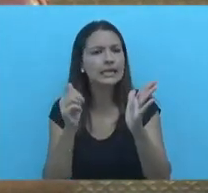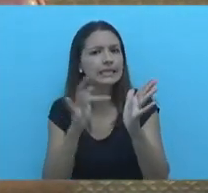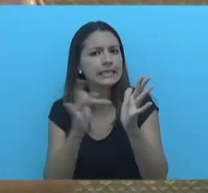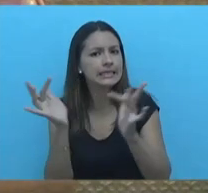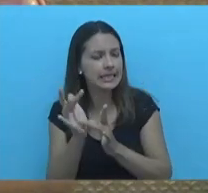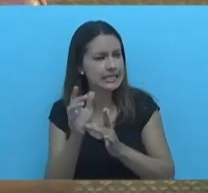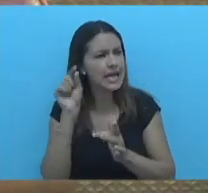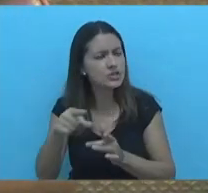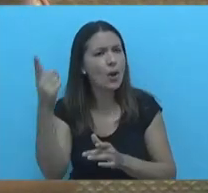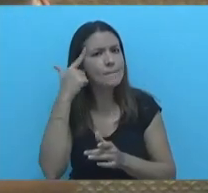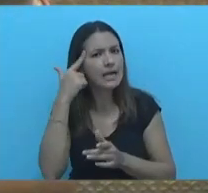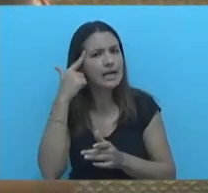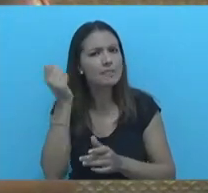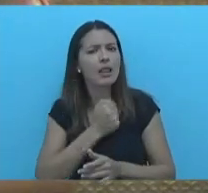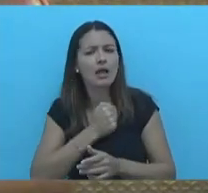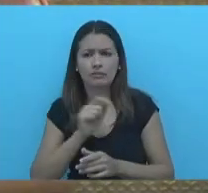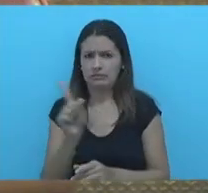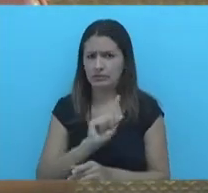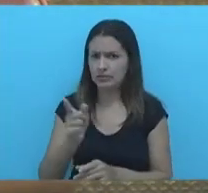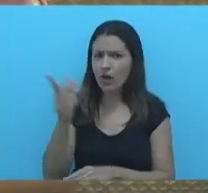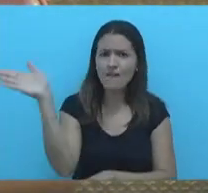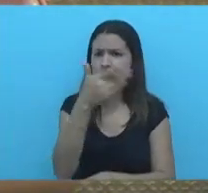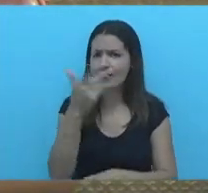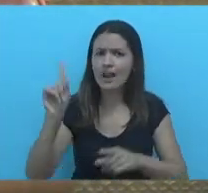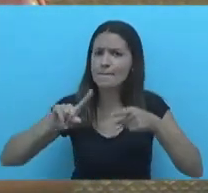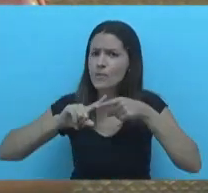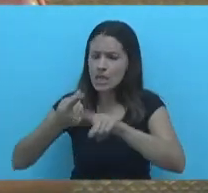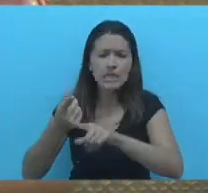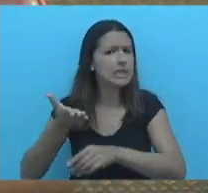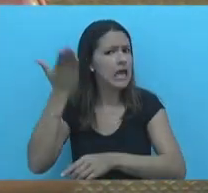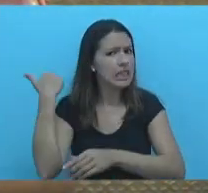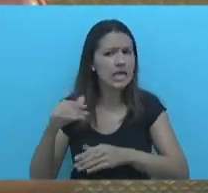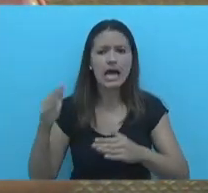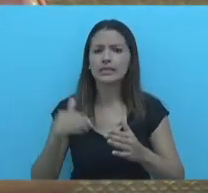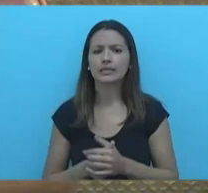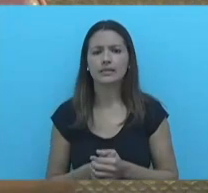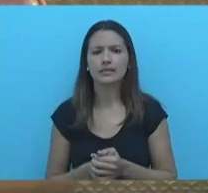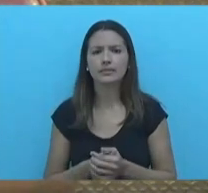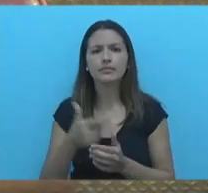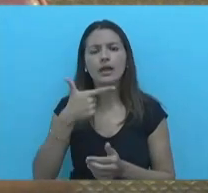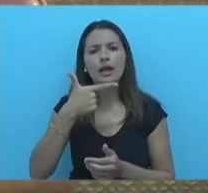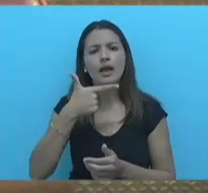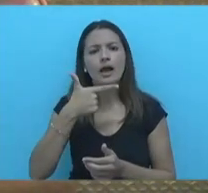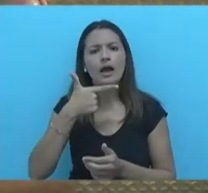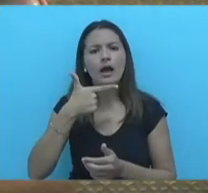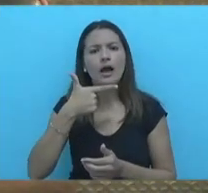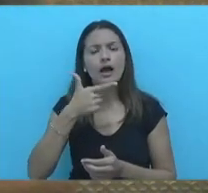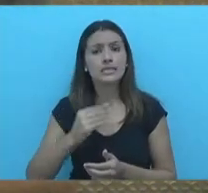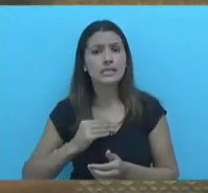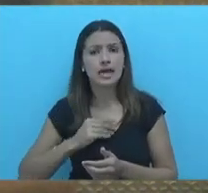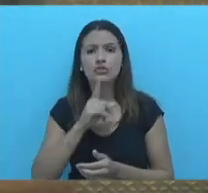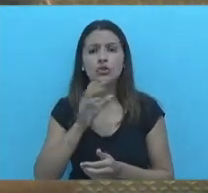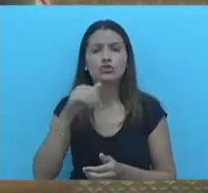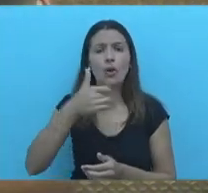¡Mentira! Es una bandera política histórica de la Iglesia. Santo Tomás de Aquino afirmaba de que se podía